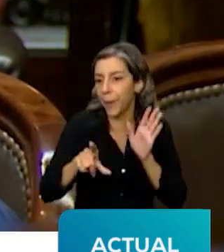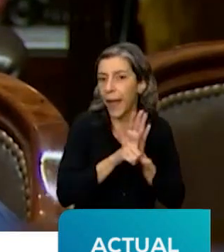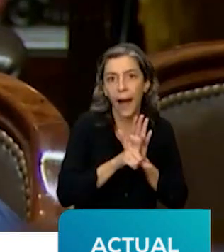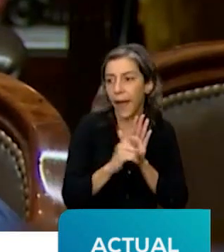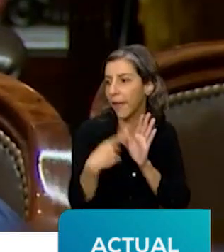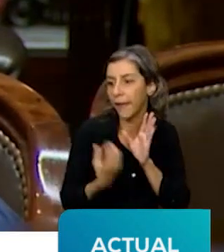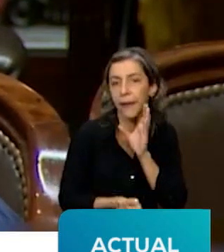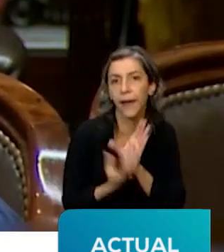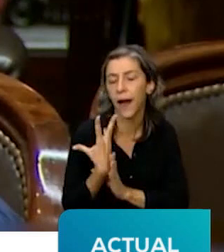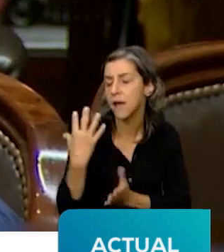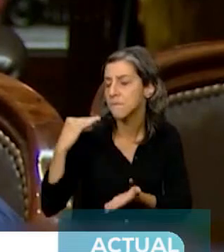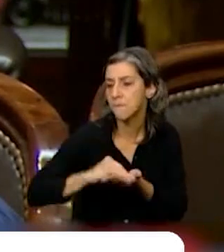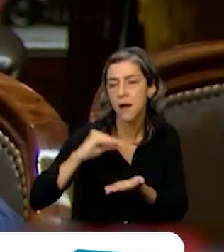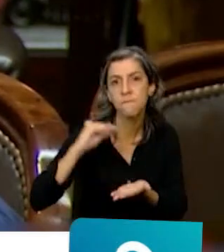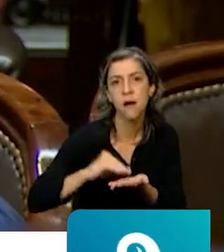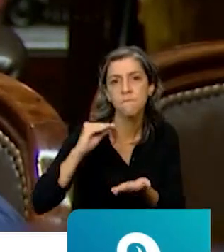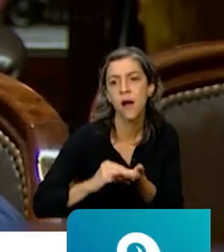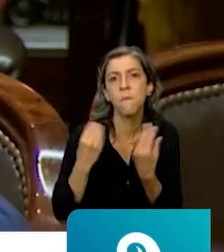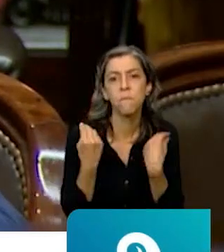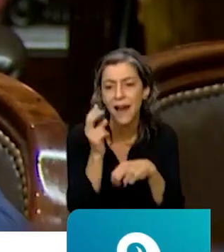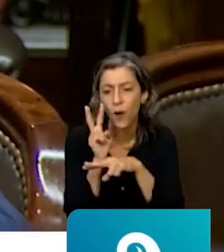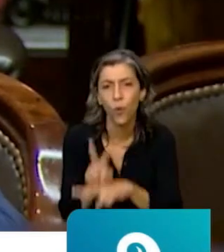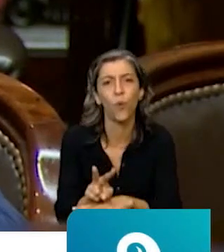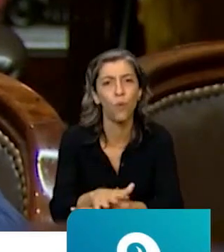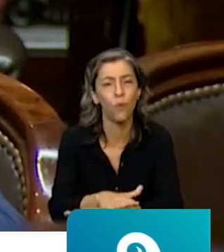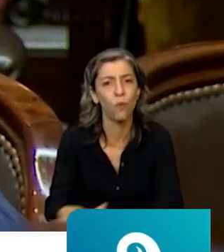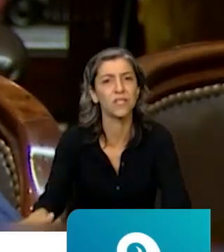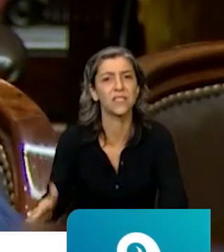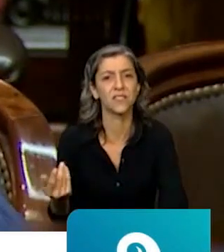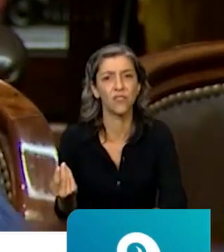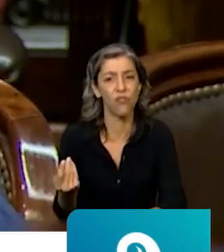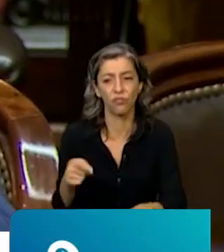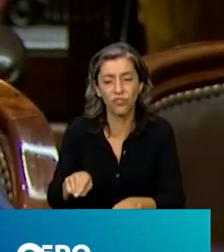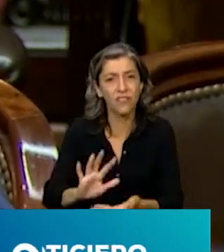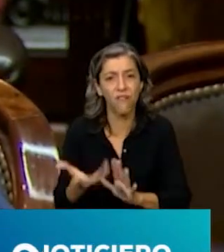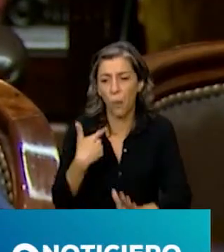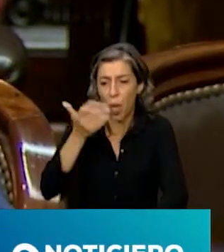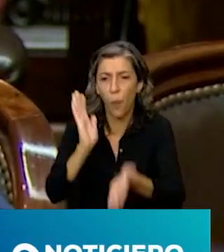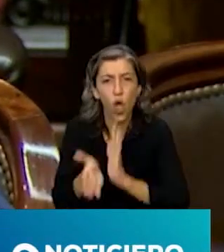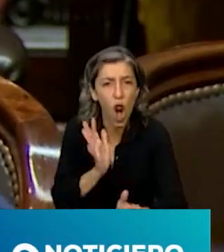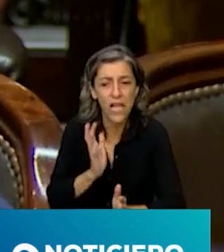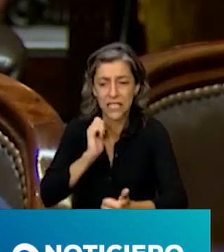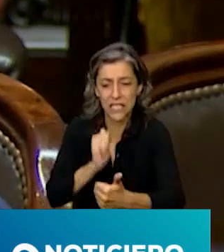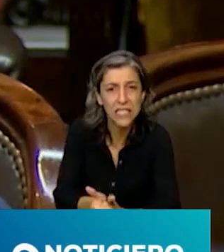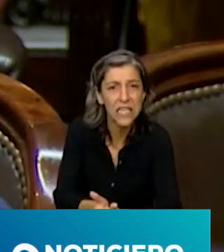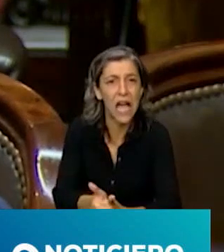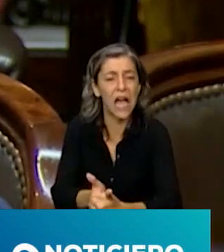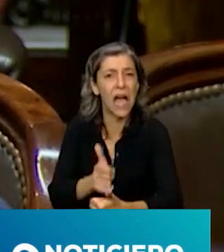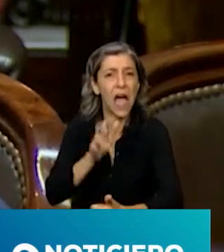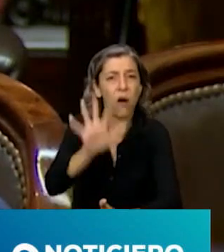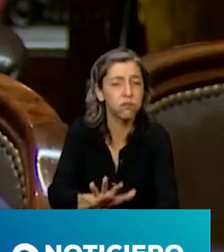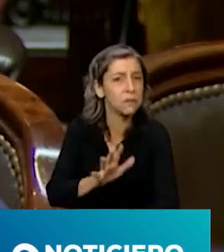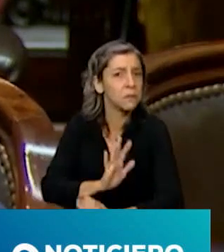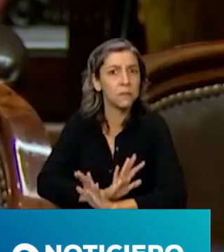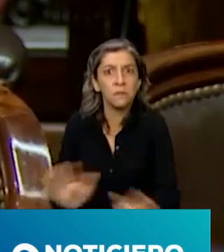a hacer algo para intentar que ningún chico sufra abusos, violencias, acosos